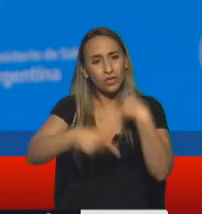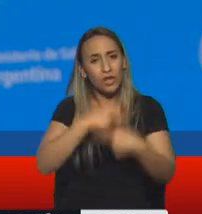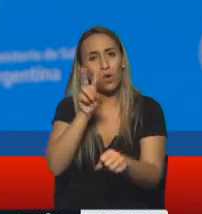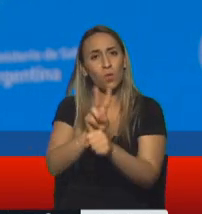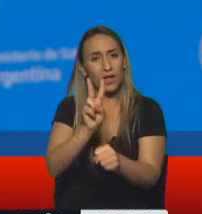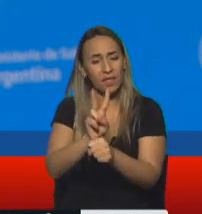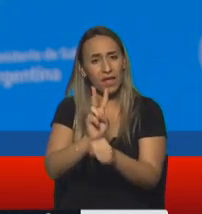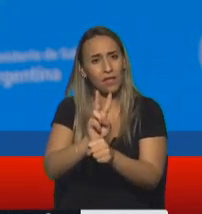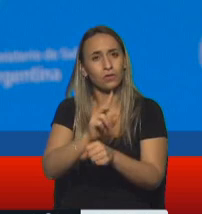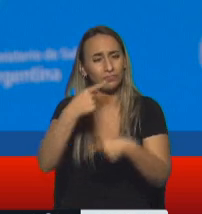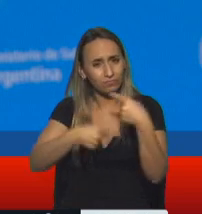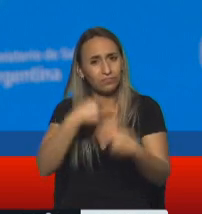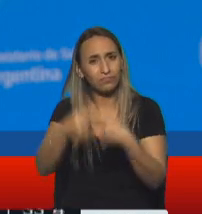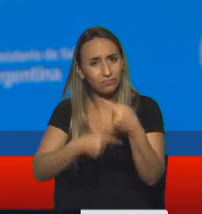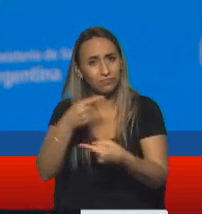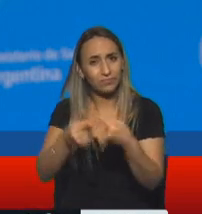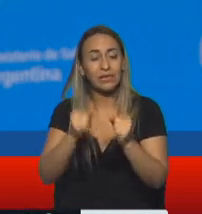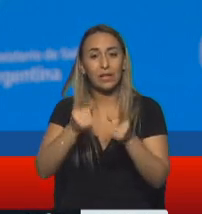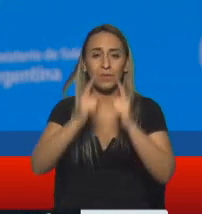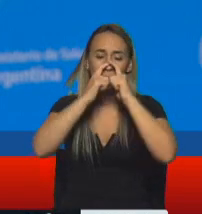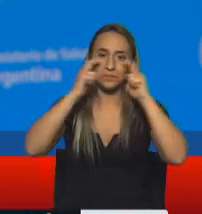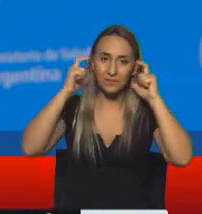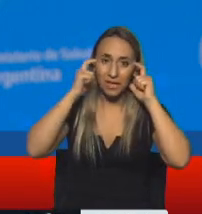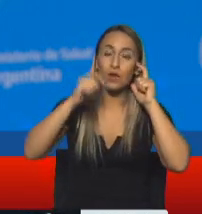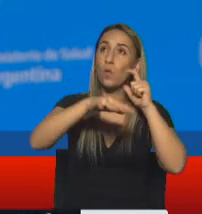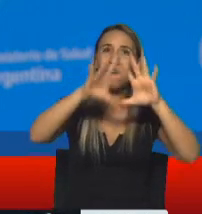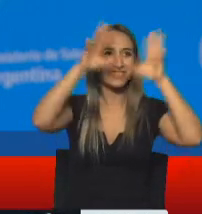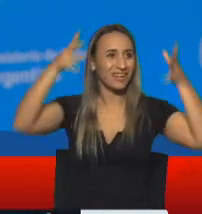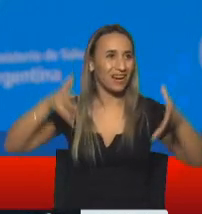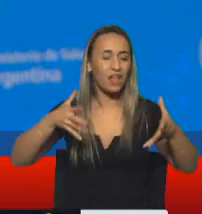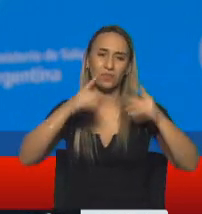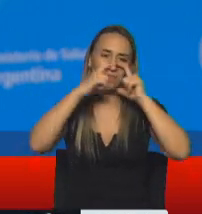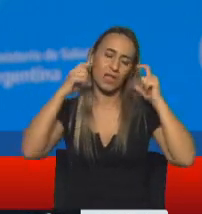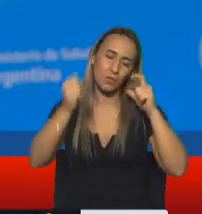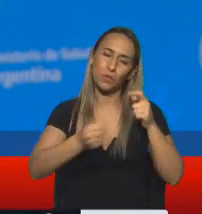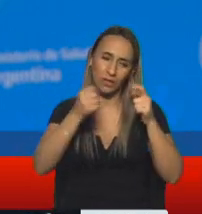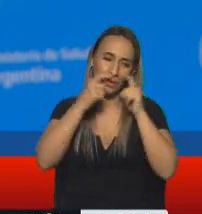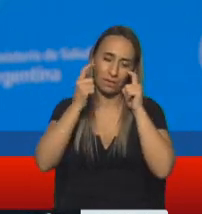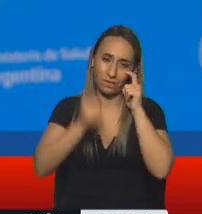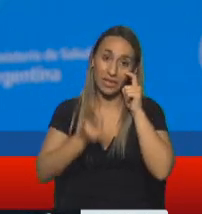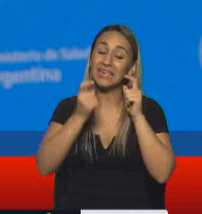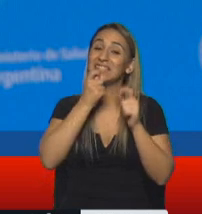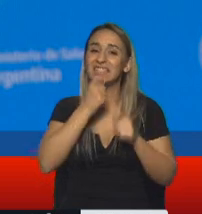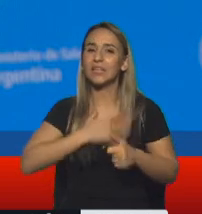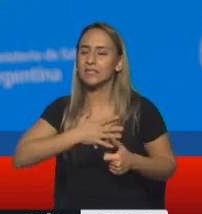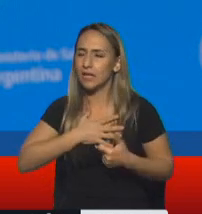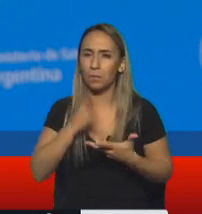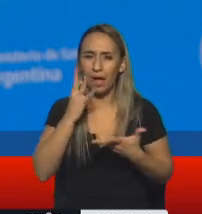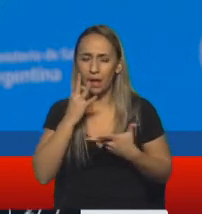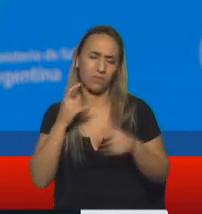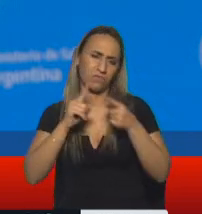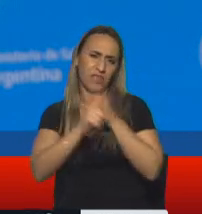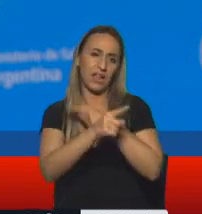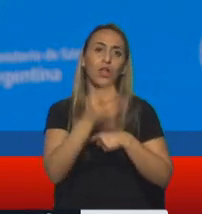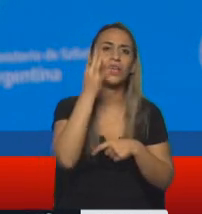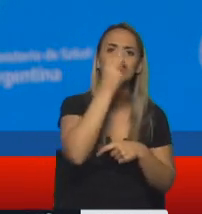trabajar en relación a el uso de tapabocas en los lugares cerrados, en la consulta si tenemos síntomas, realizar los testeos